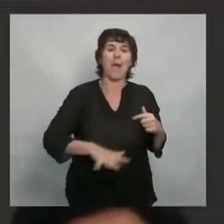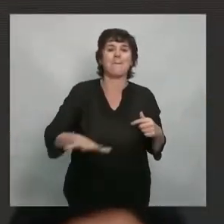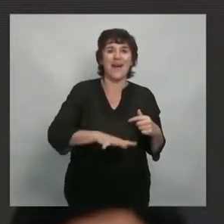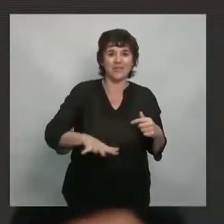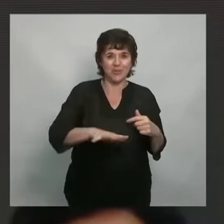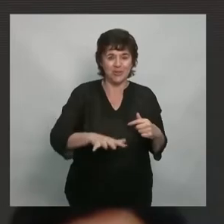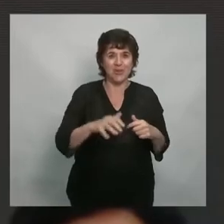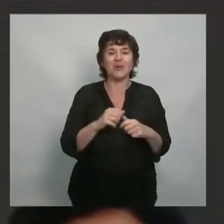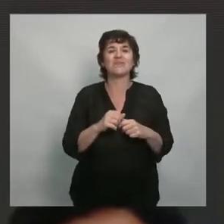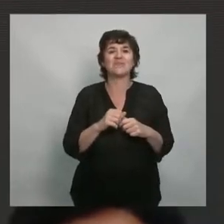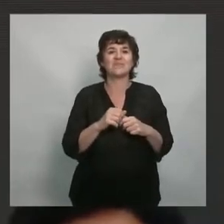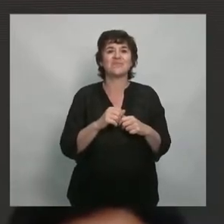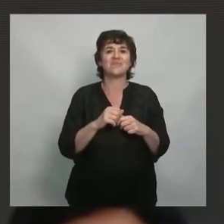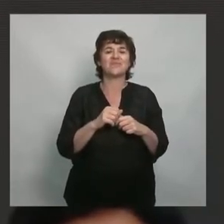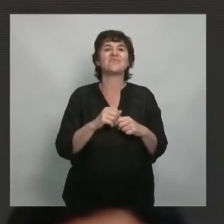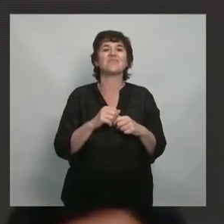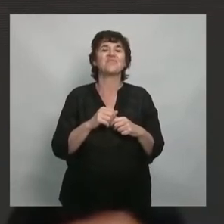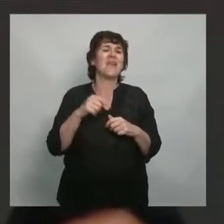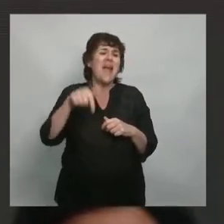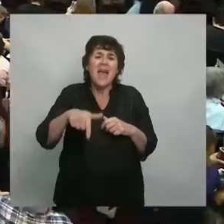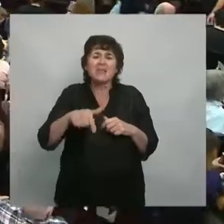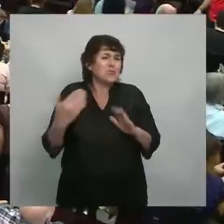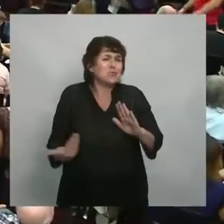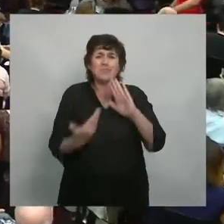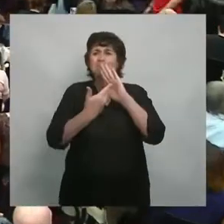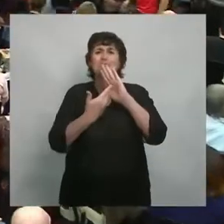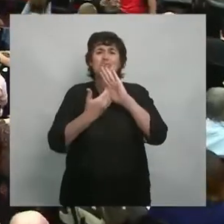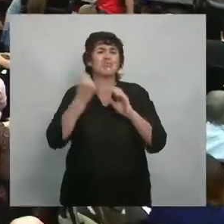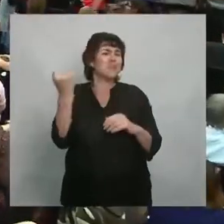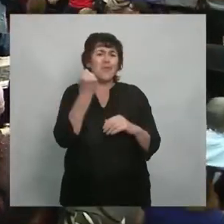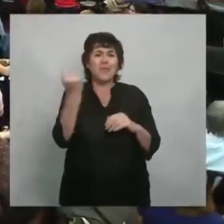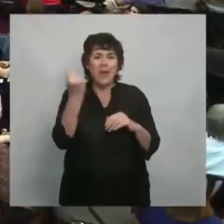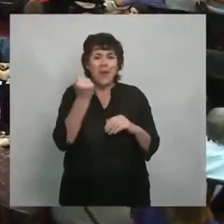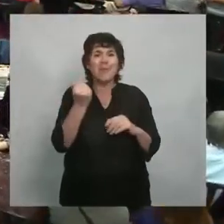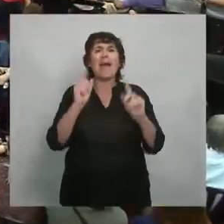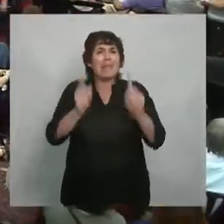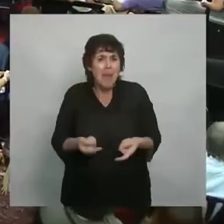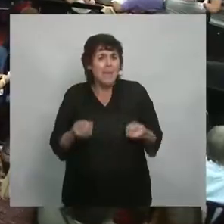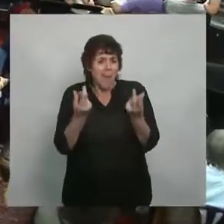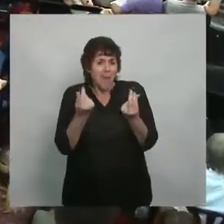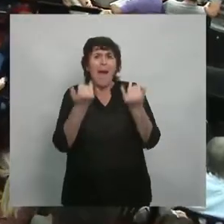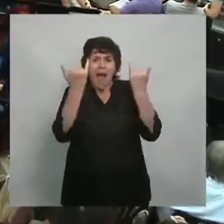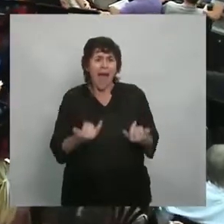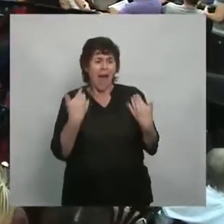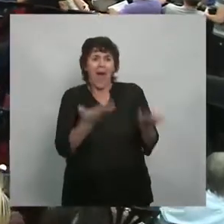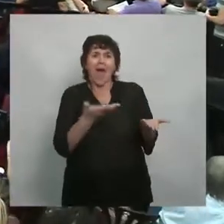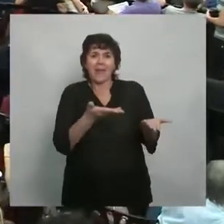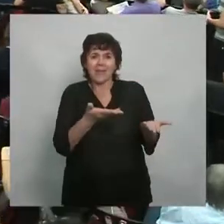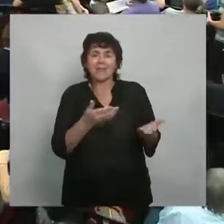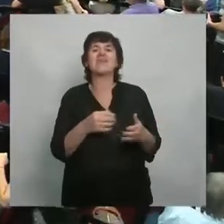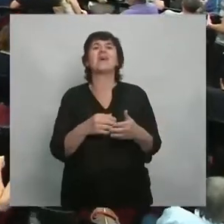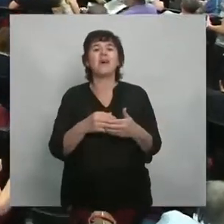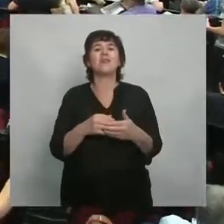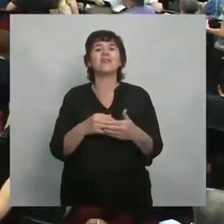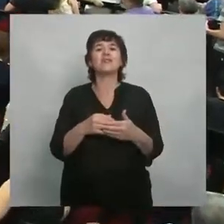Eso es tan fundamental y tan valioso que uno no